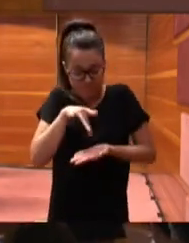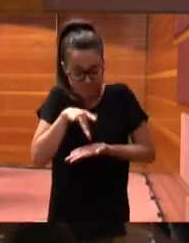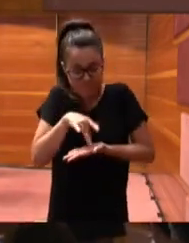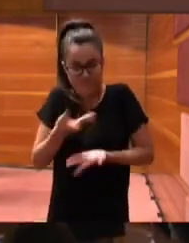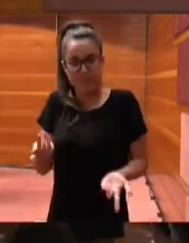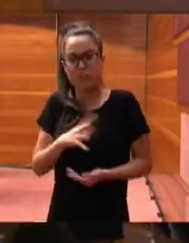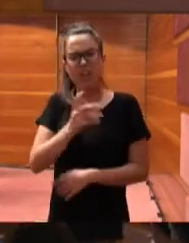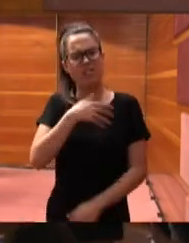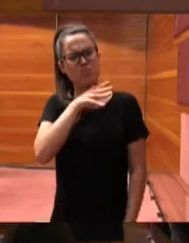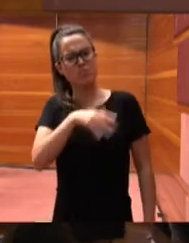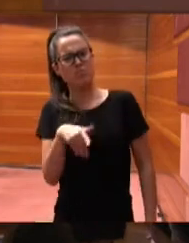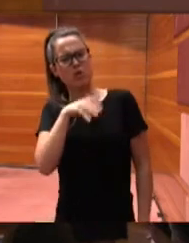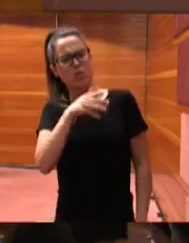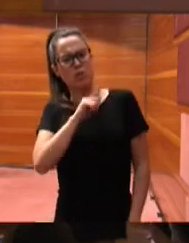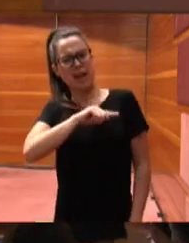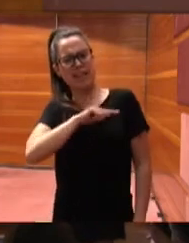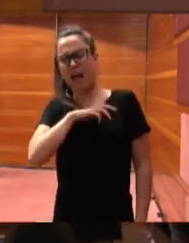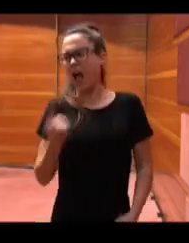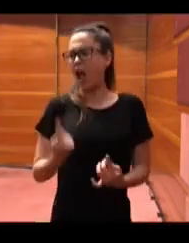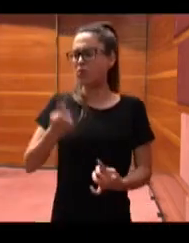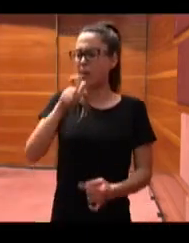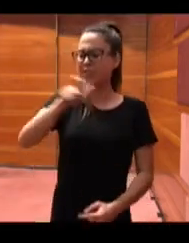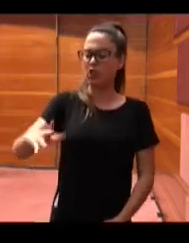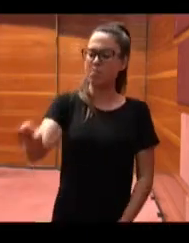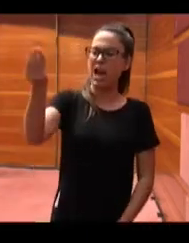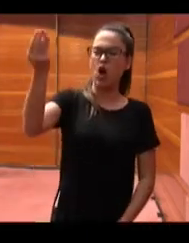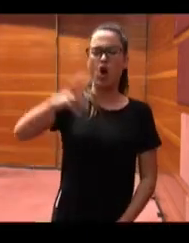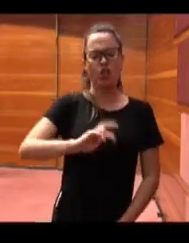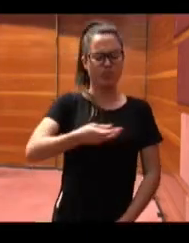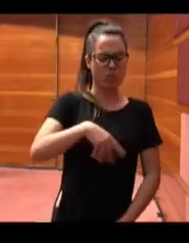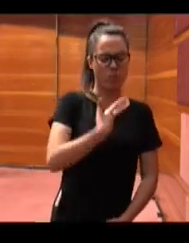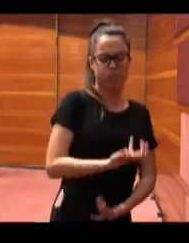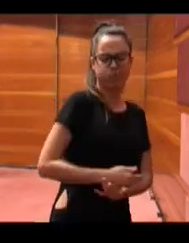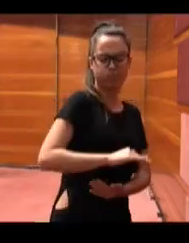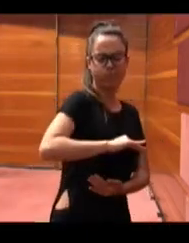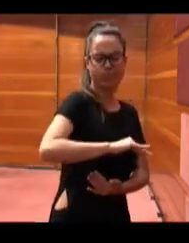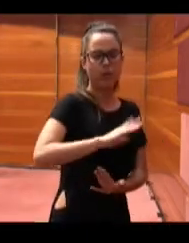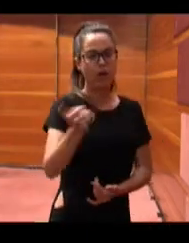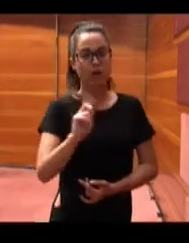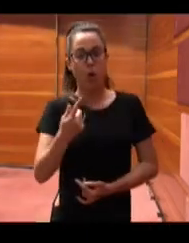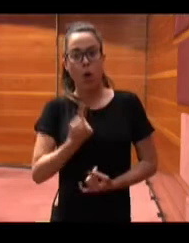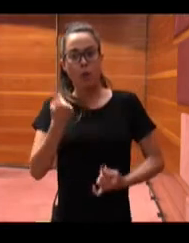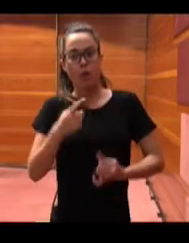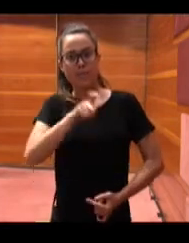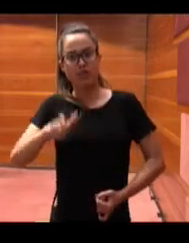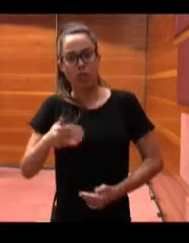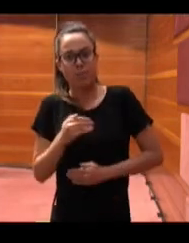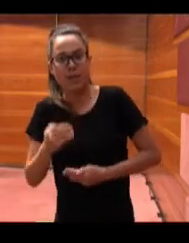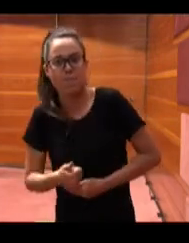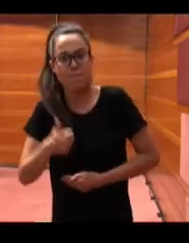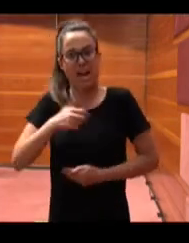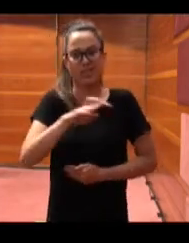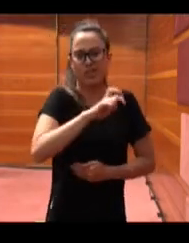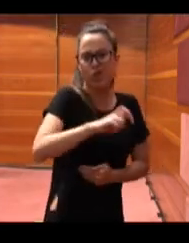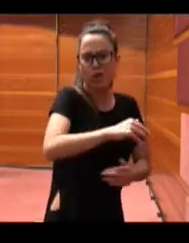¿Es que unos somos mejores personas que otros? Y por eso nos implicamos en unas cosas o en otras. Es un poco el ejemplo de lo que decía Alberto, de egoísta, que